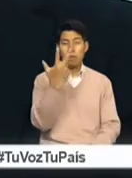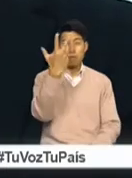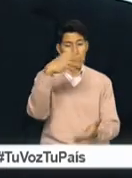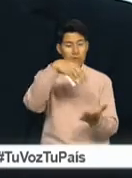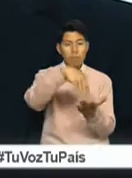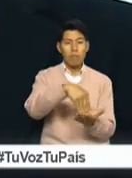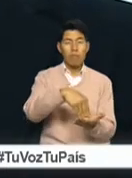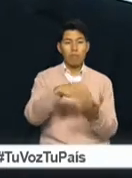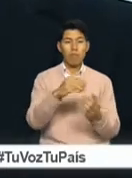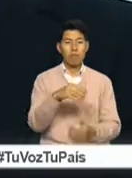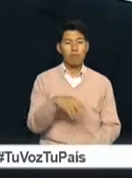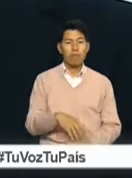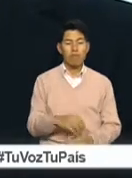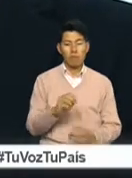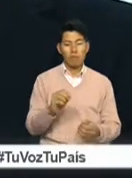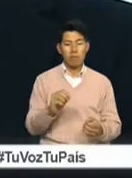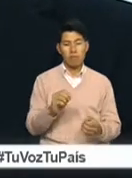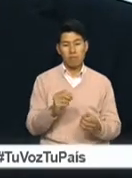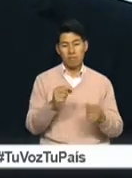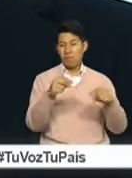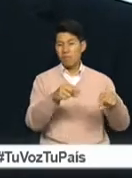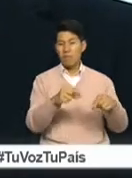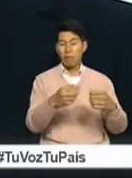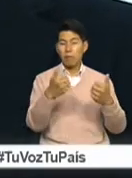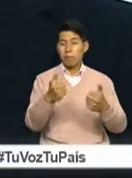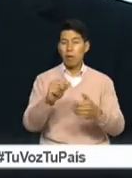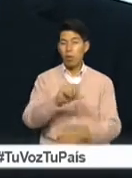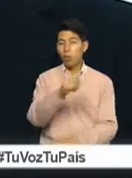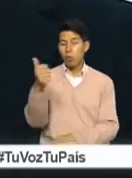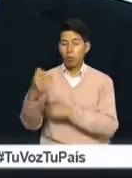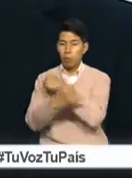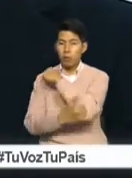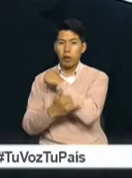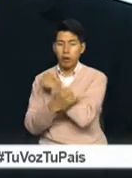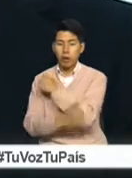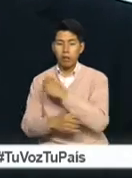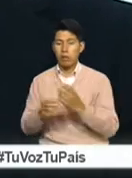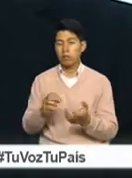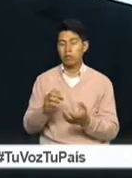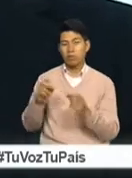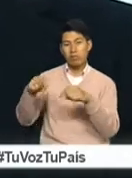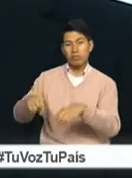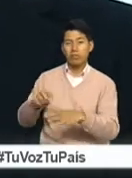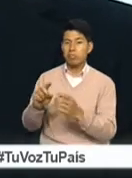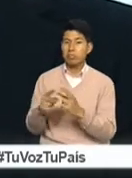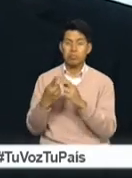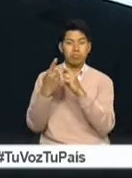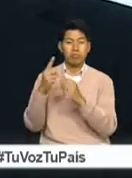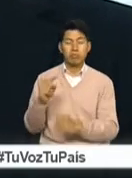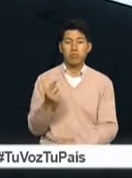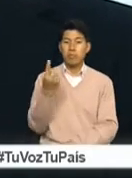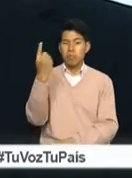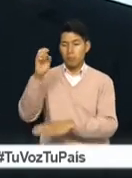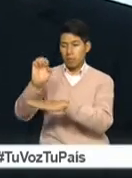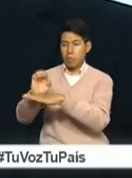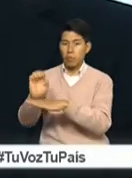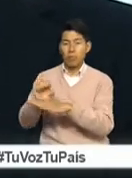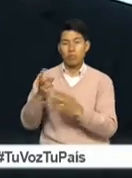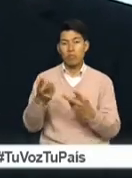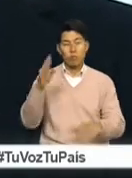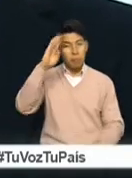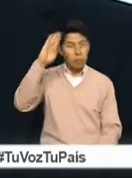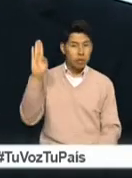esto nació de la voluntad de los propios países estoy hablando precisamente ecuador pero también brasil uruguay chile